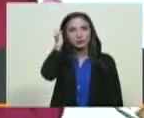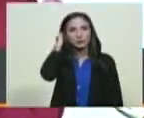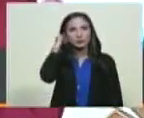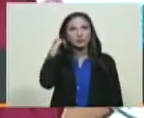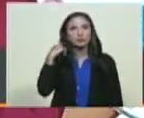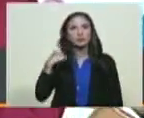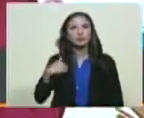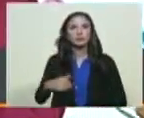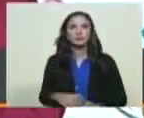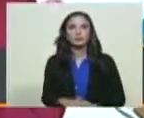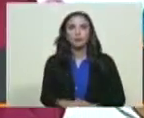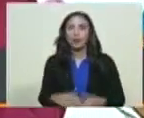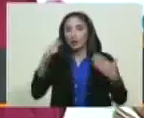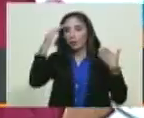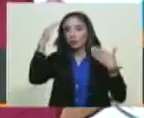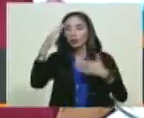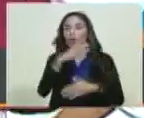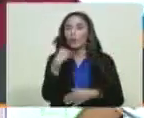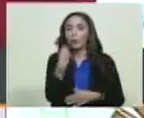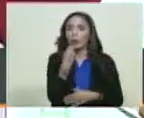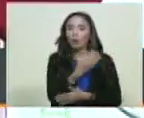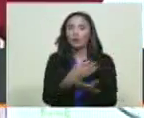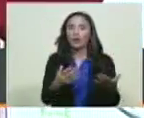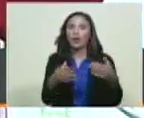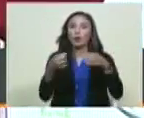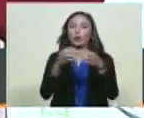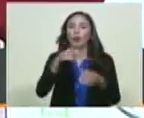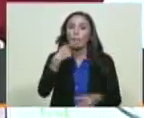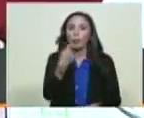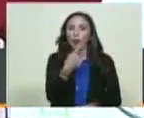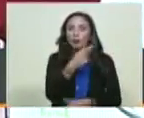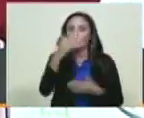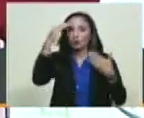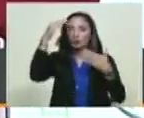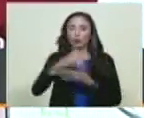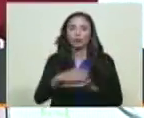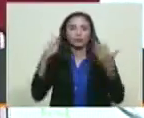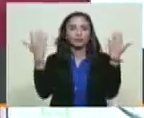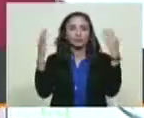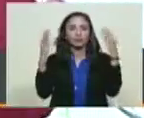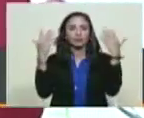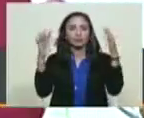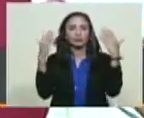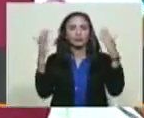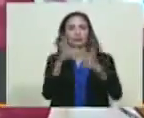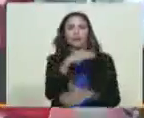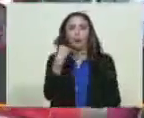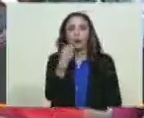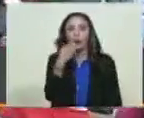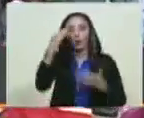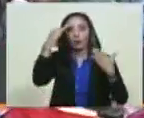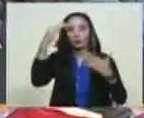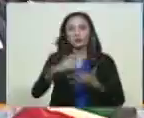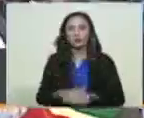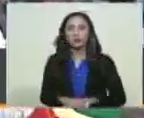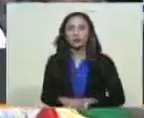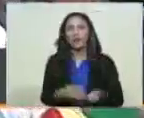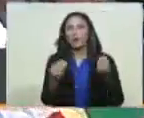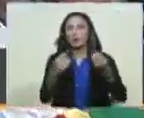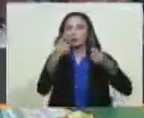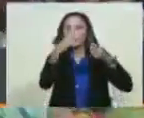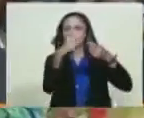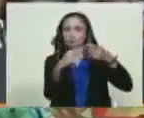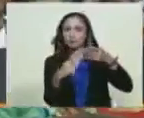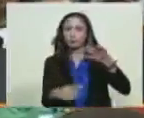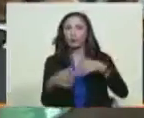a las juventudes del gran polo patriótico y pedir un aplauso a todos los jóvenes de la upv para